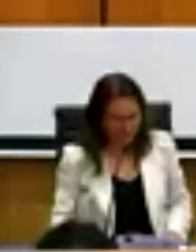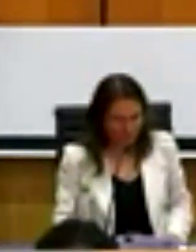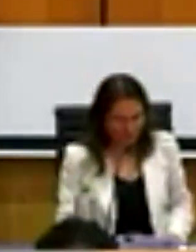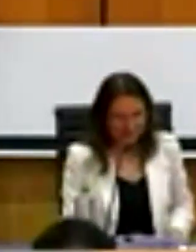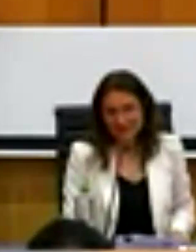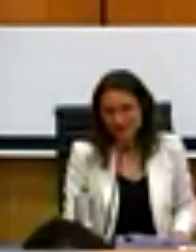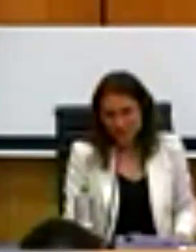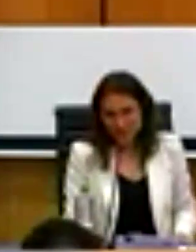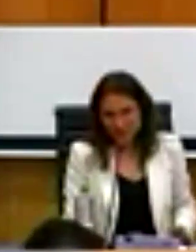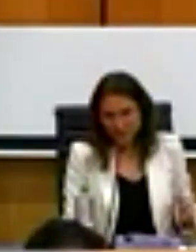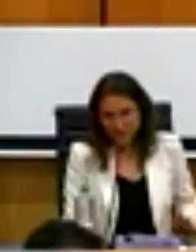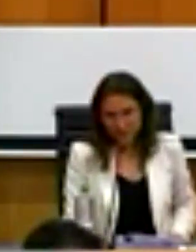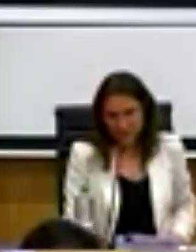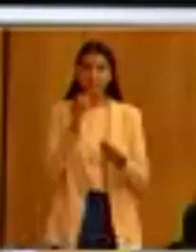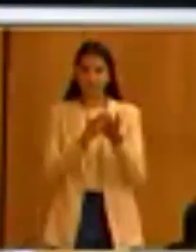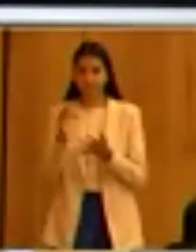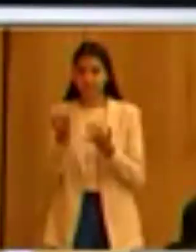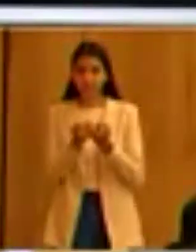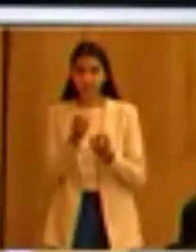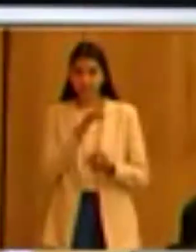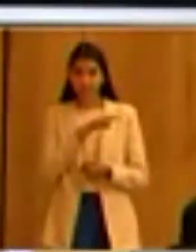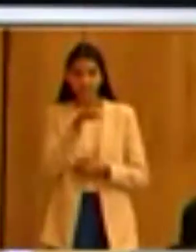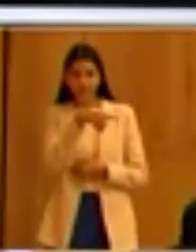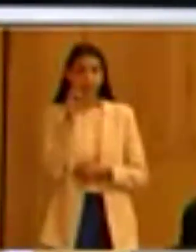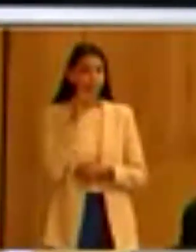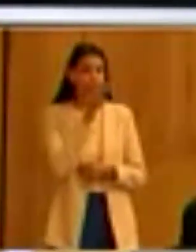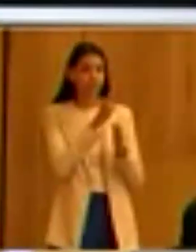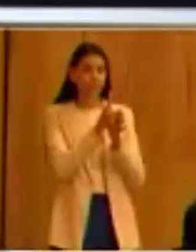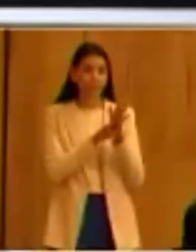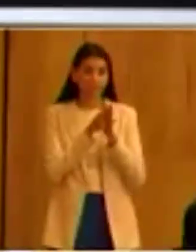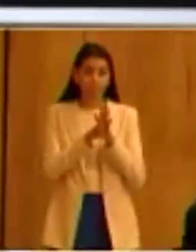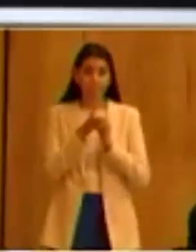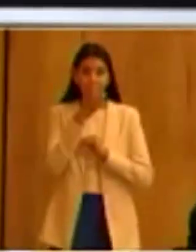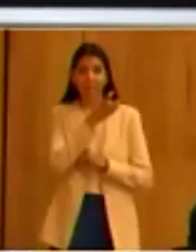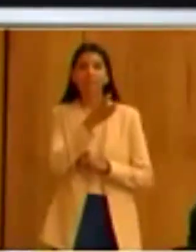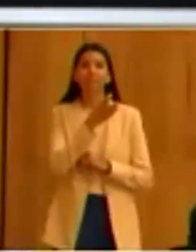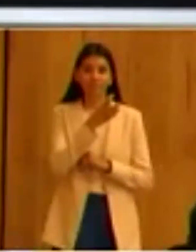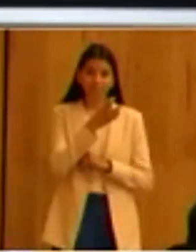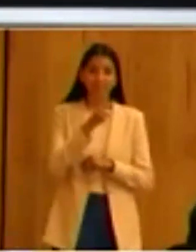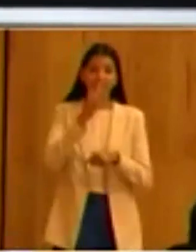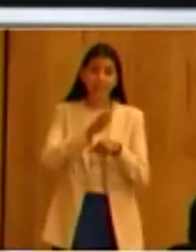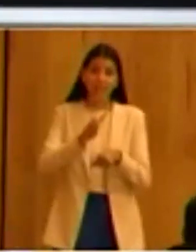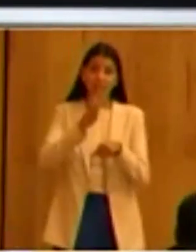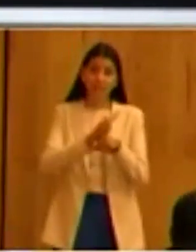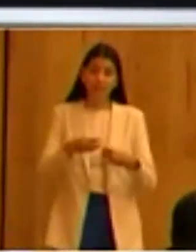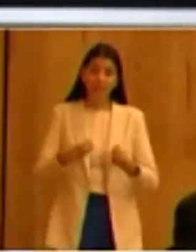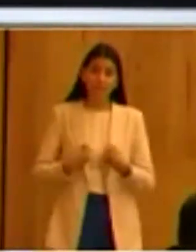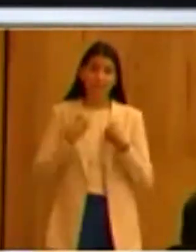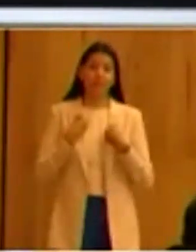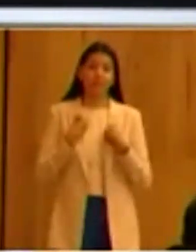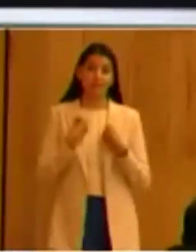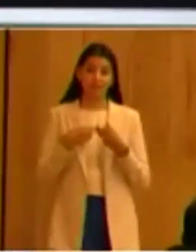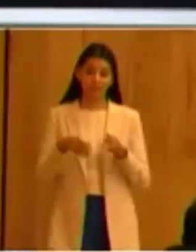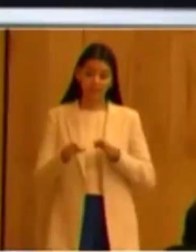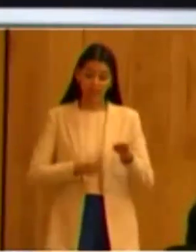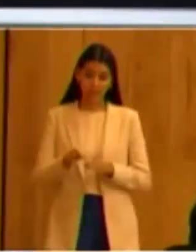Muy bien, muchas gracias. Como también podemos ver en el video, esta es la realidad del mundo del trabajo, donde primero se